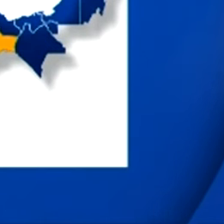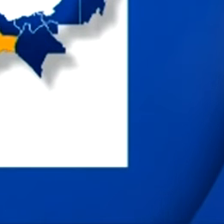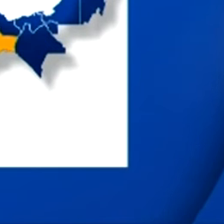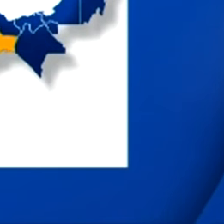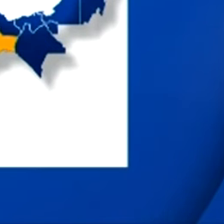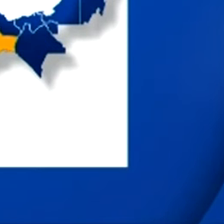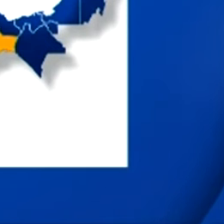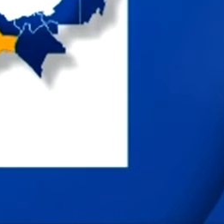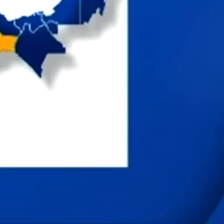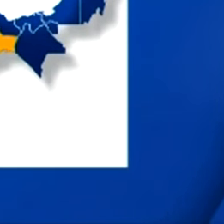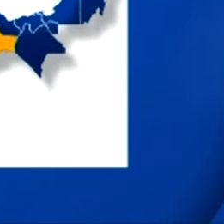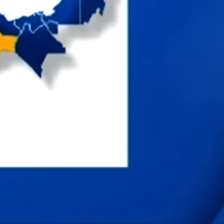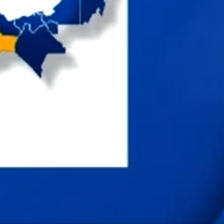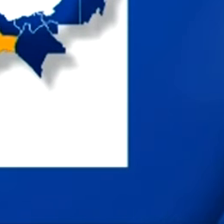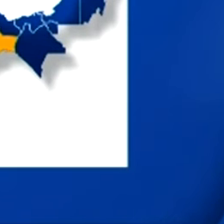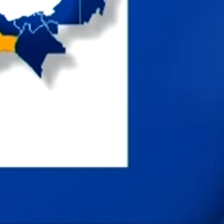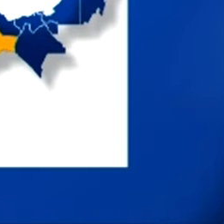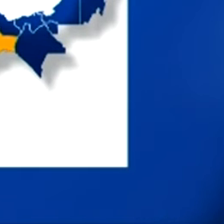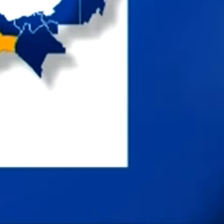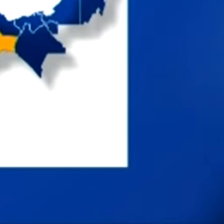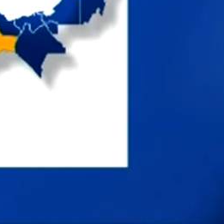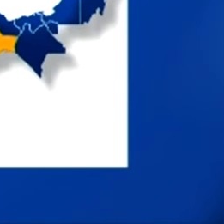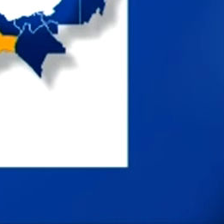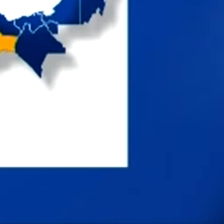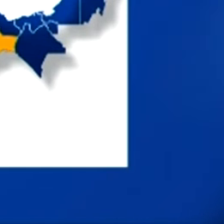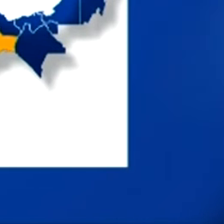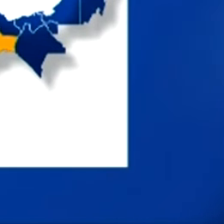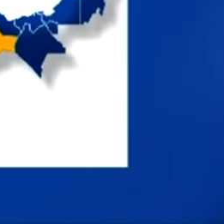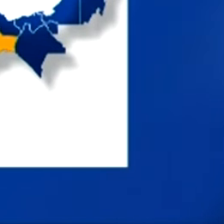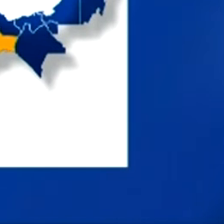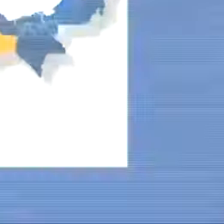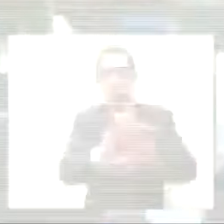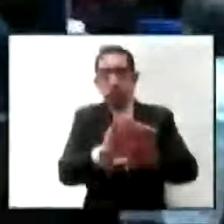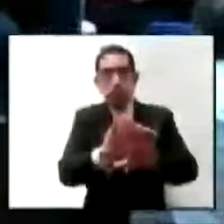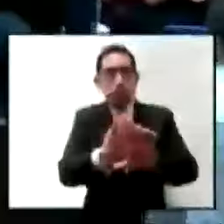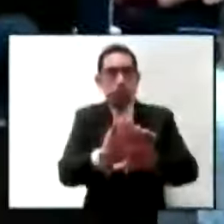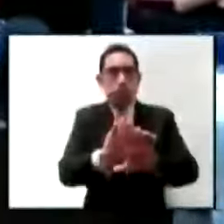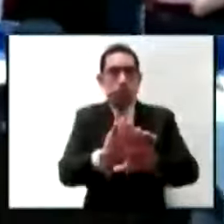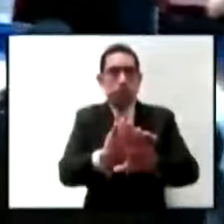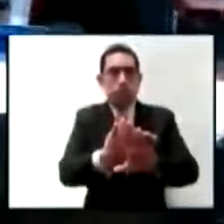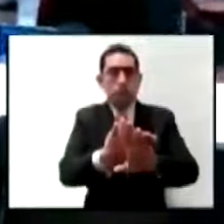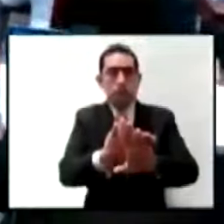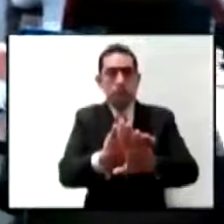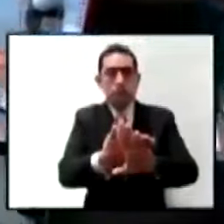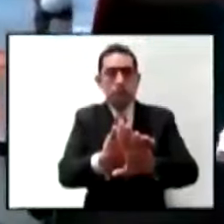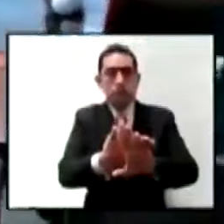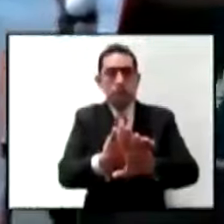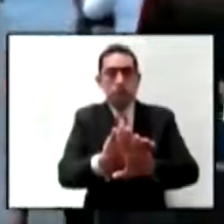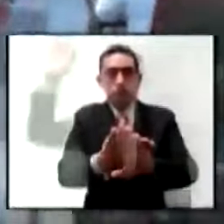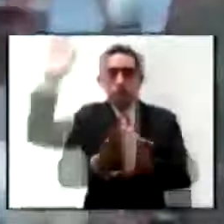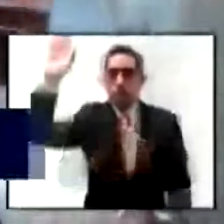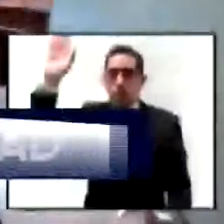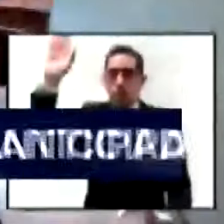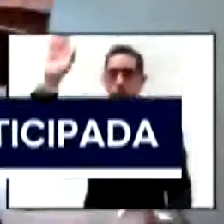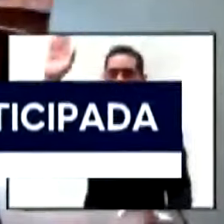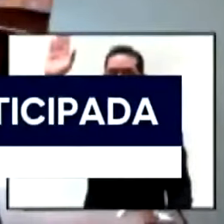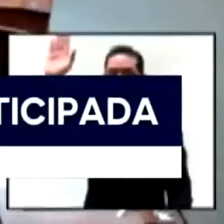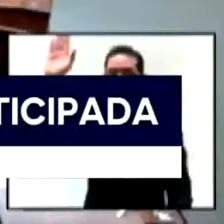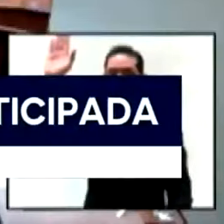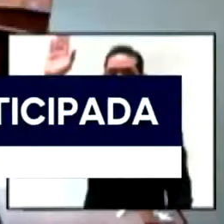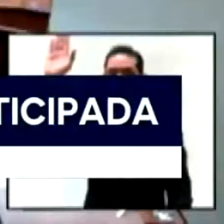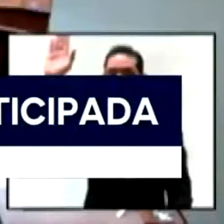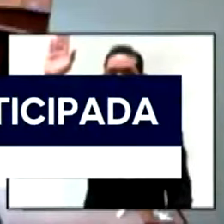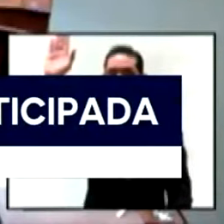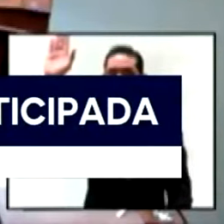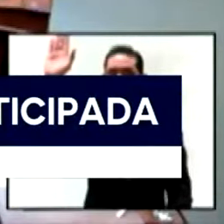de México, Colima, Oaxaca, Yucatán y Tlaxcala. Legisladores locales que participaron de la aprobación señalaron que el